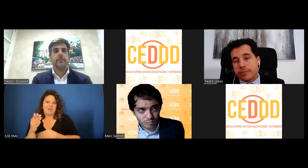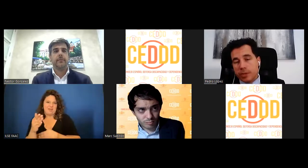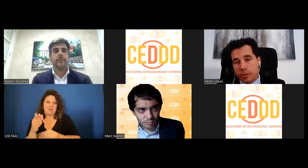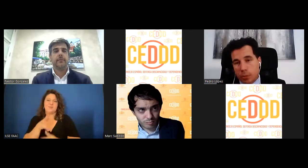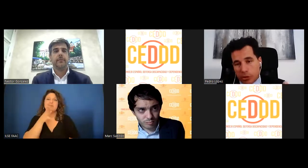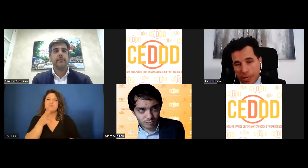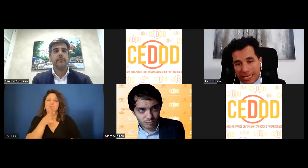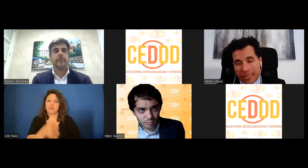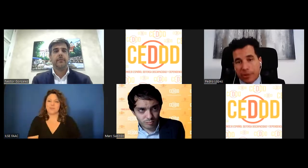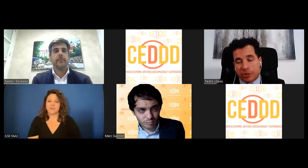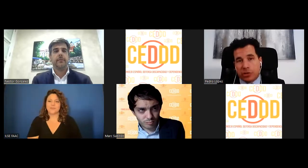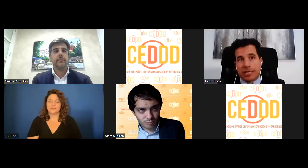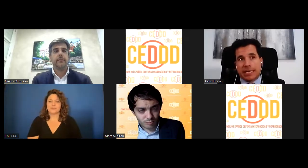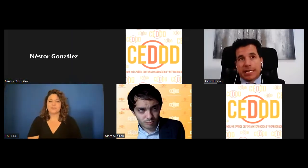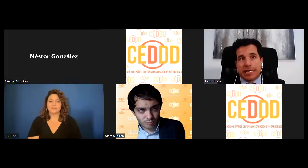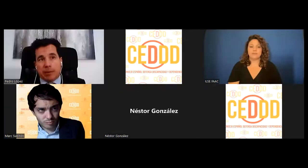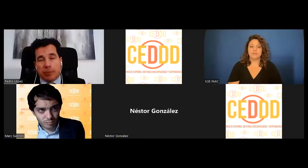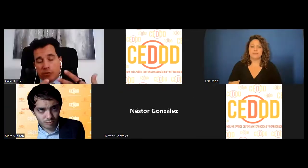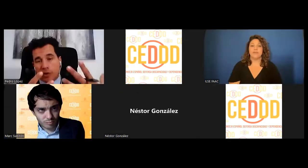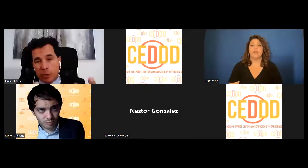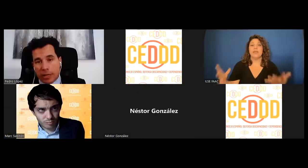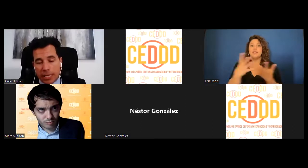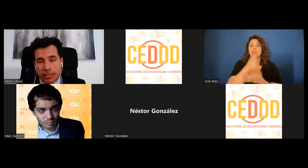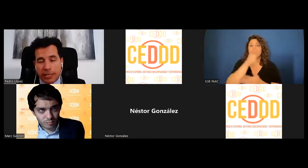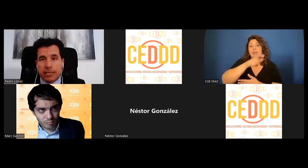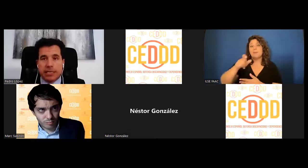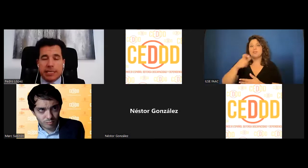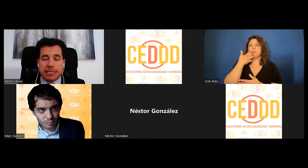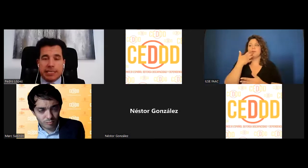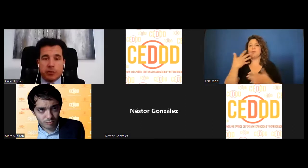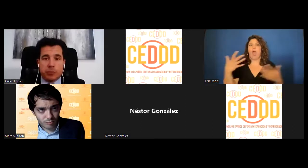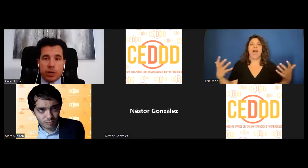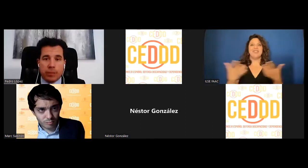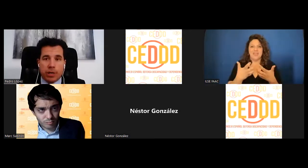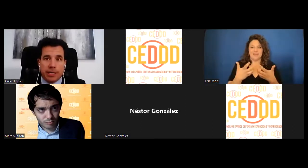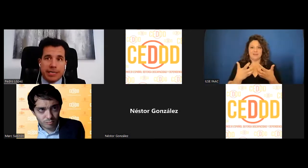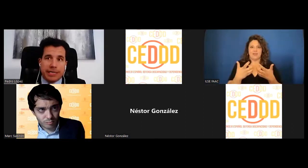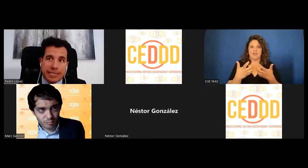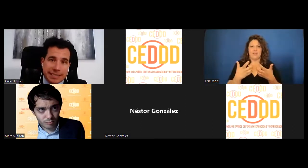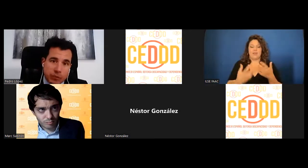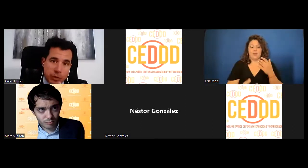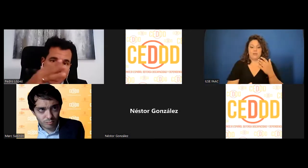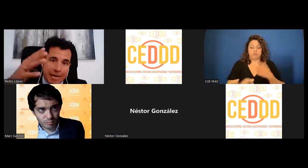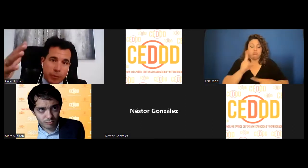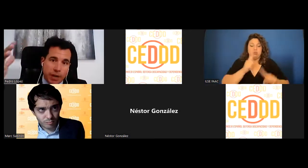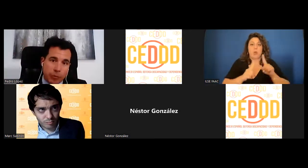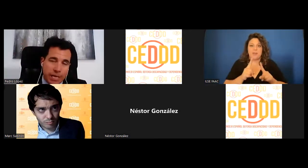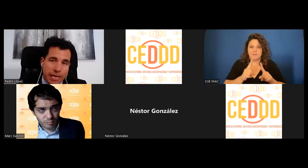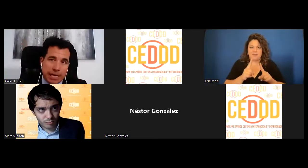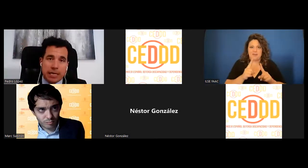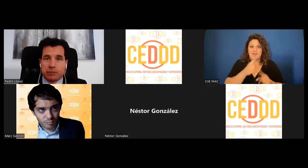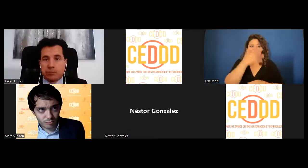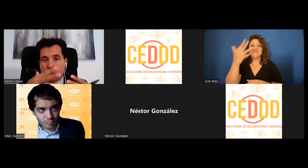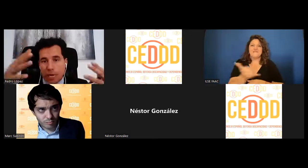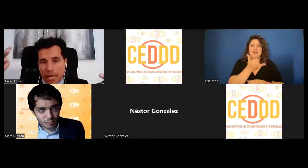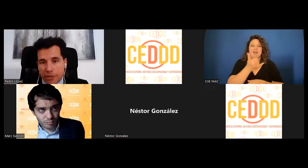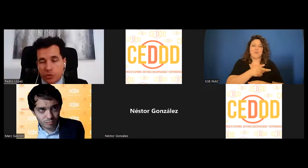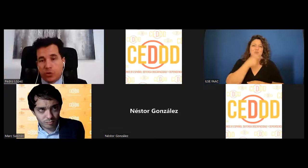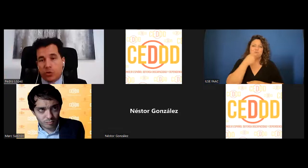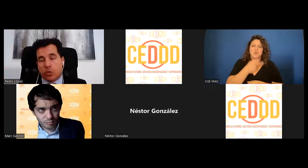principio, que tiene incidencia esta ley, es el ámbito laboral, es decir,